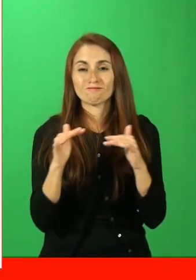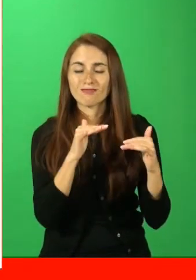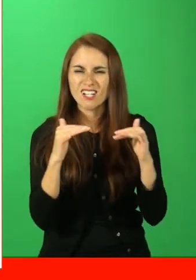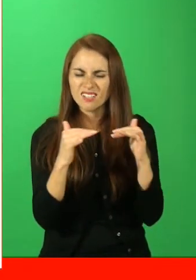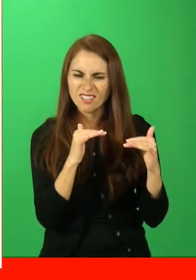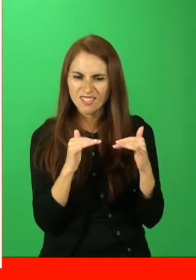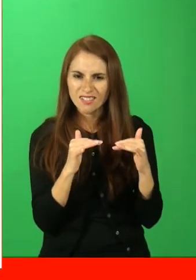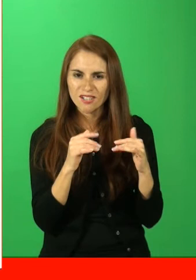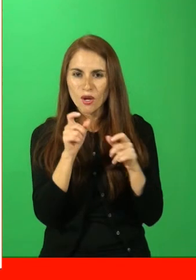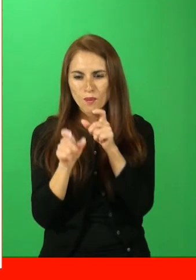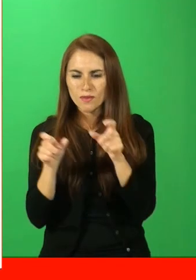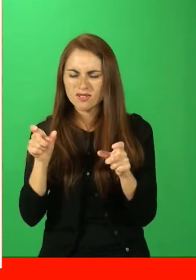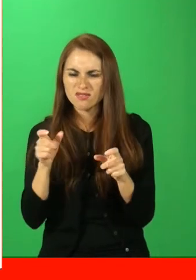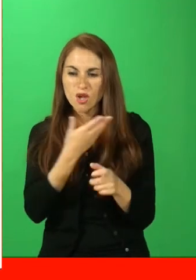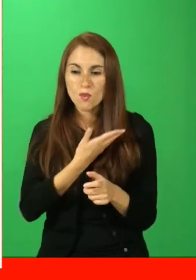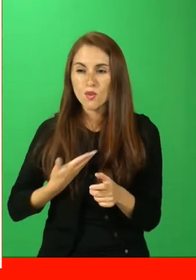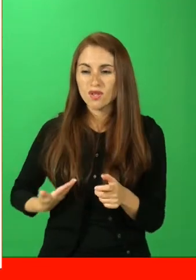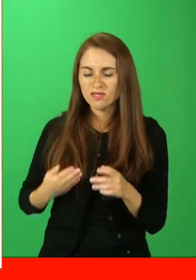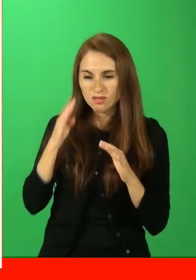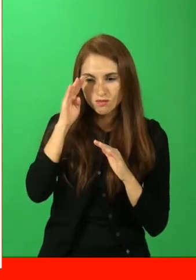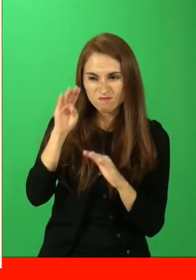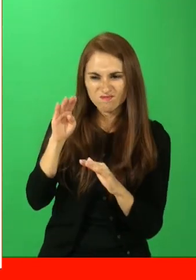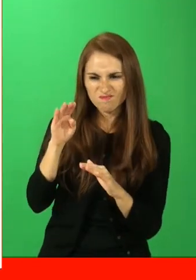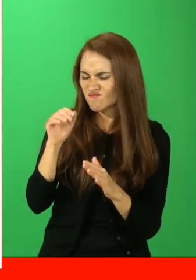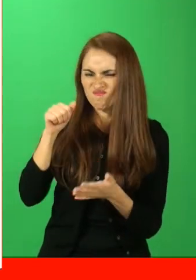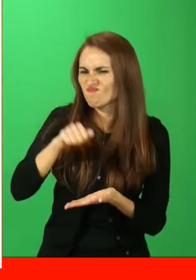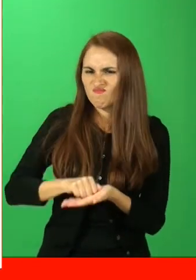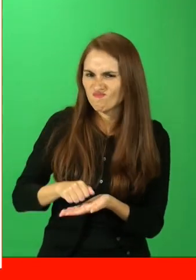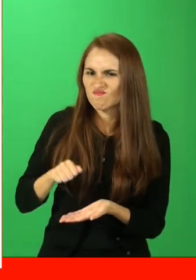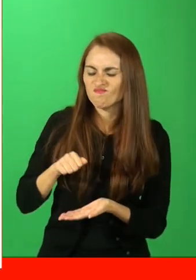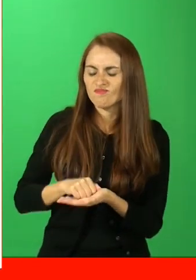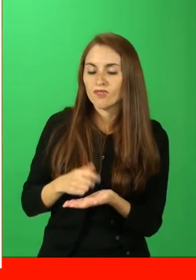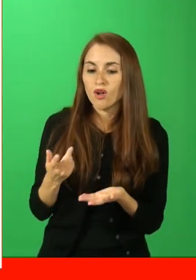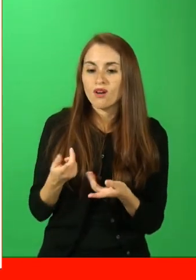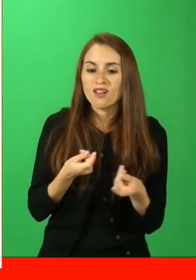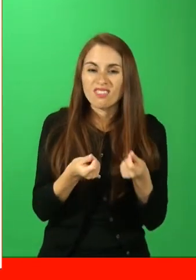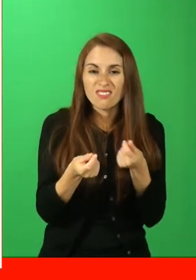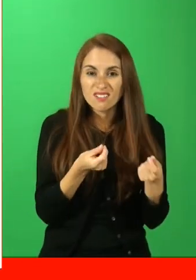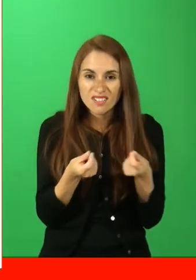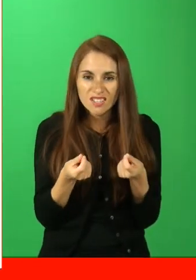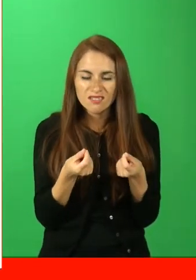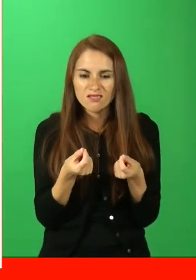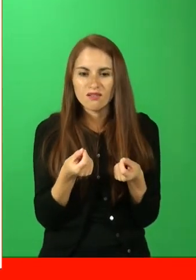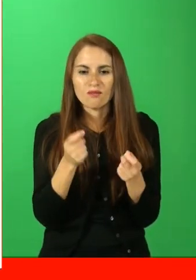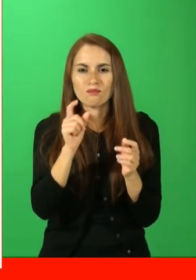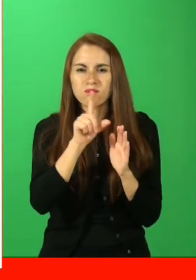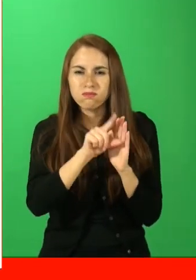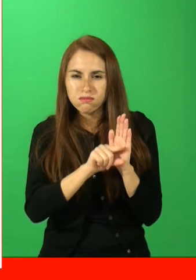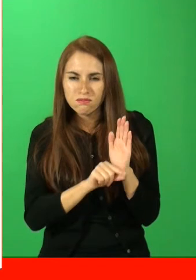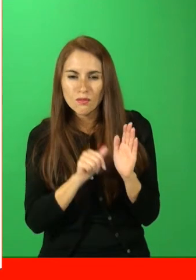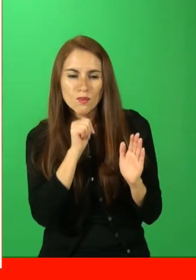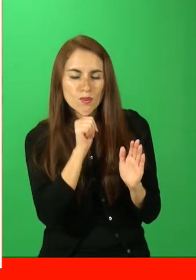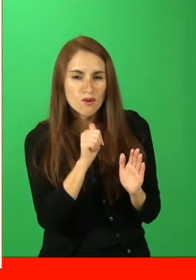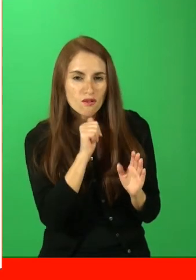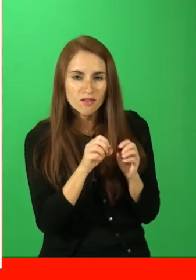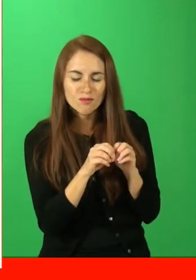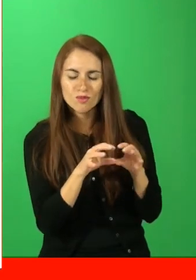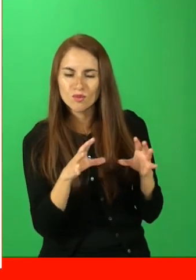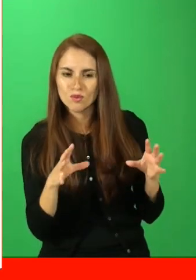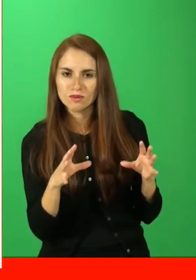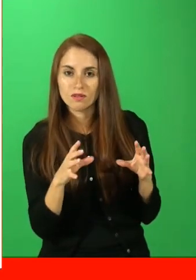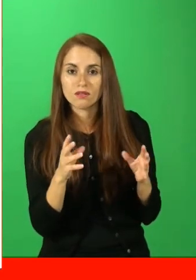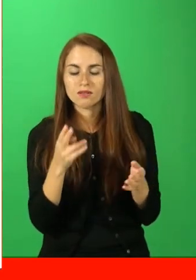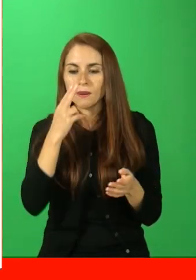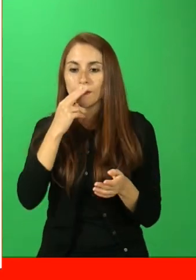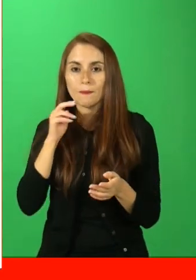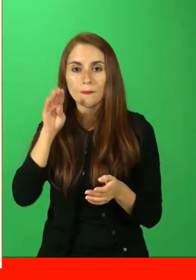un descontento político, un descontento económico, un descontento social, pobreza, que dio a Hitler